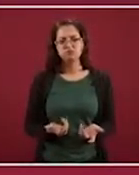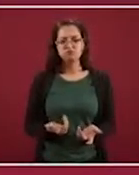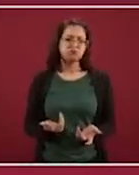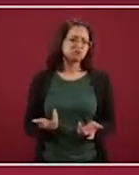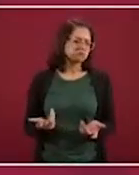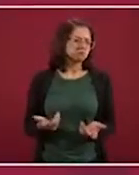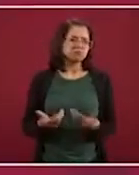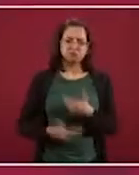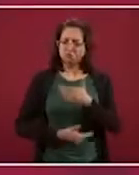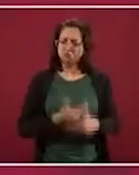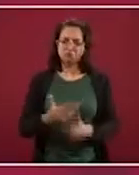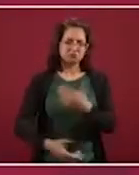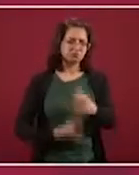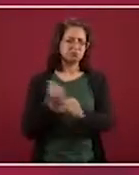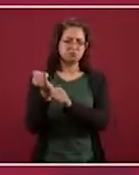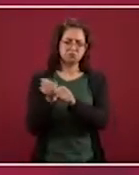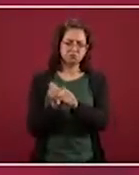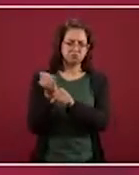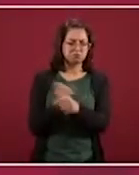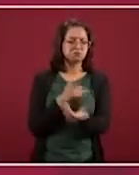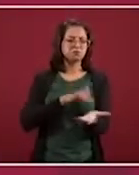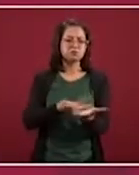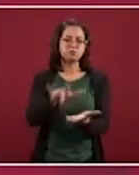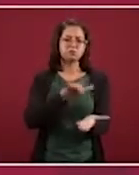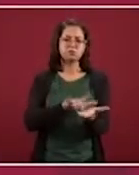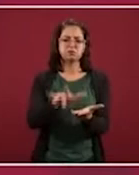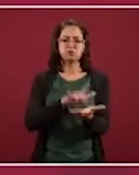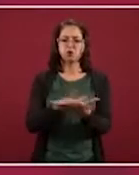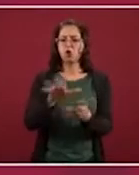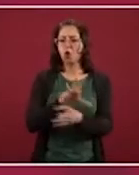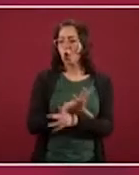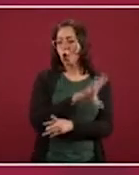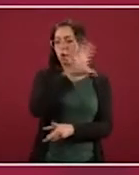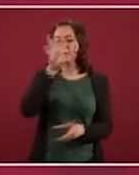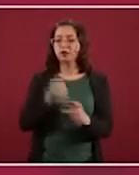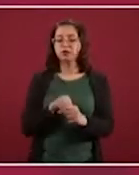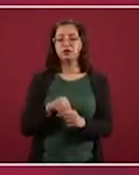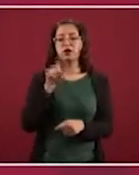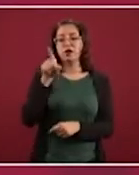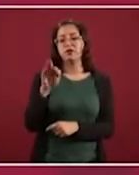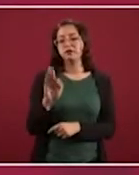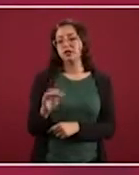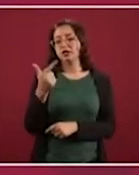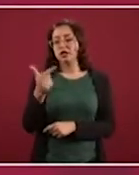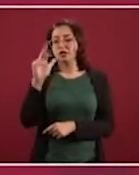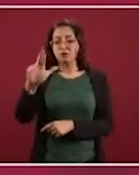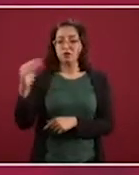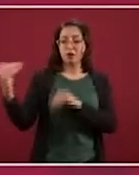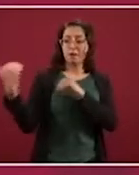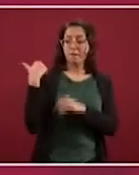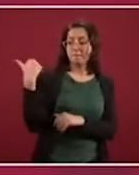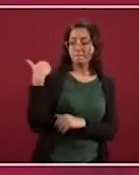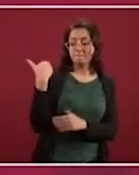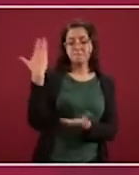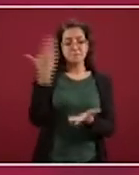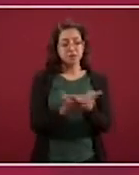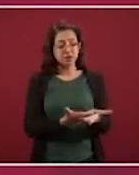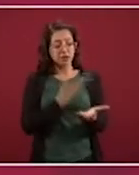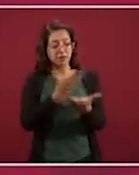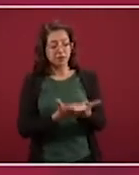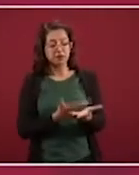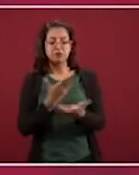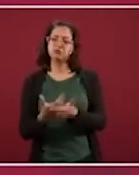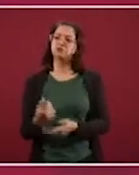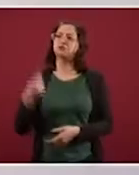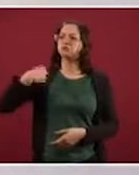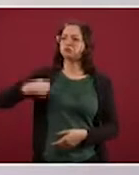ayudar en todo lo que podamos en la investigación, todo lo que nos solicite la Fiscalía, en el entendido